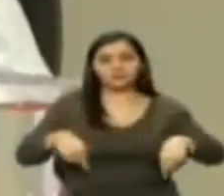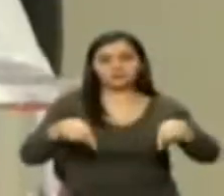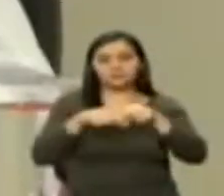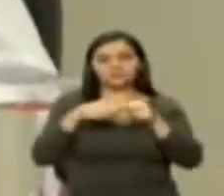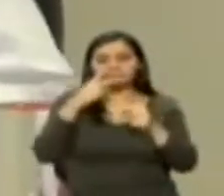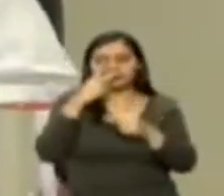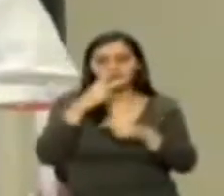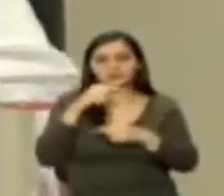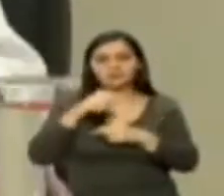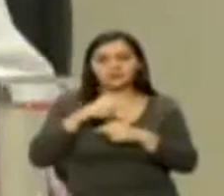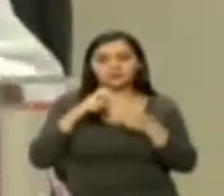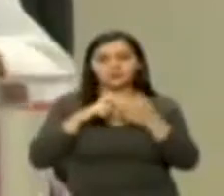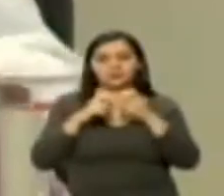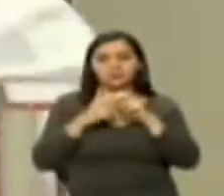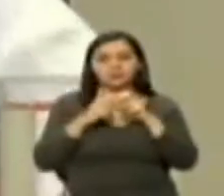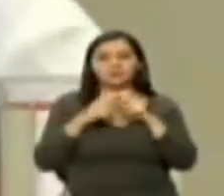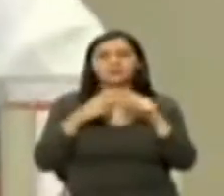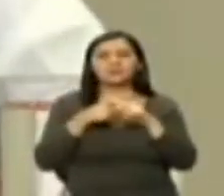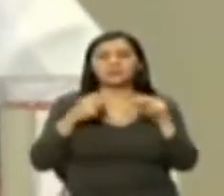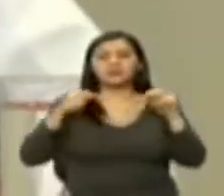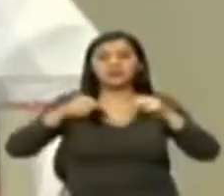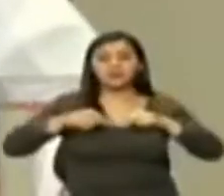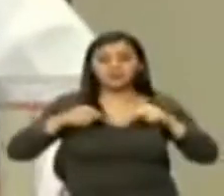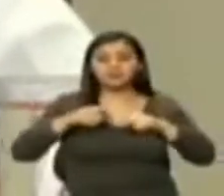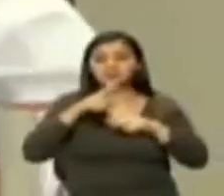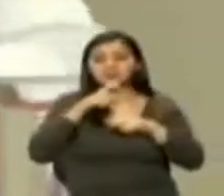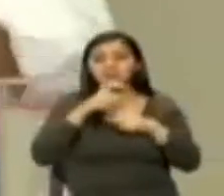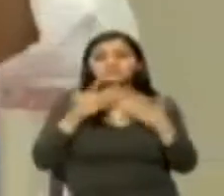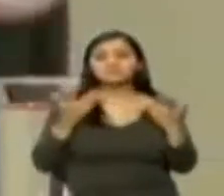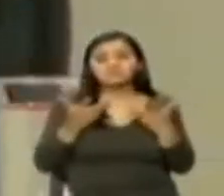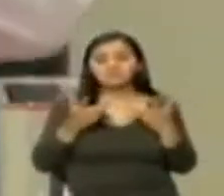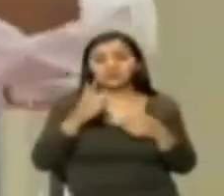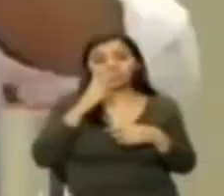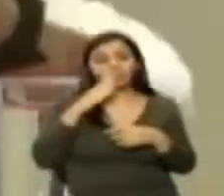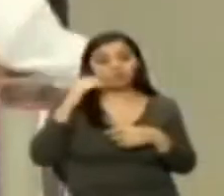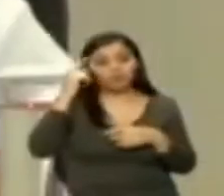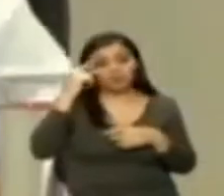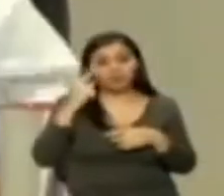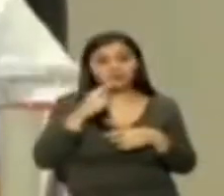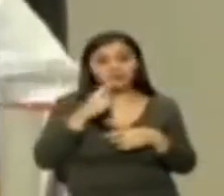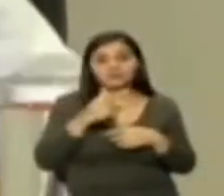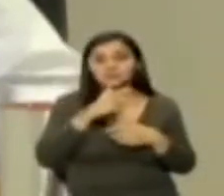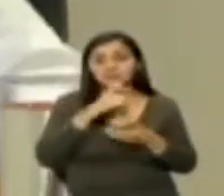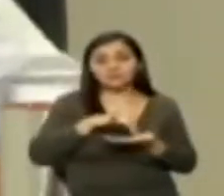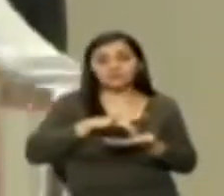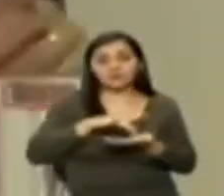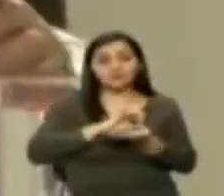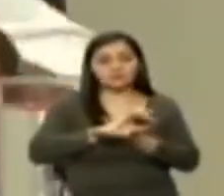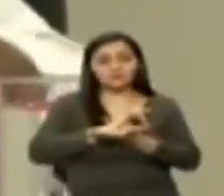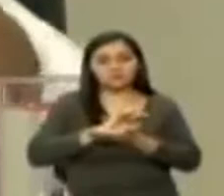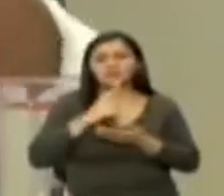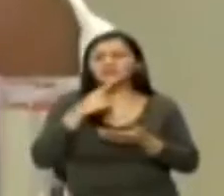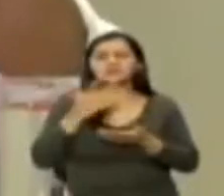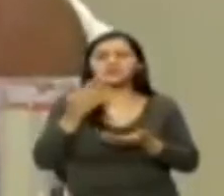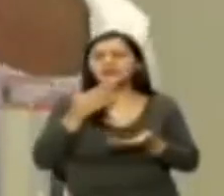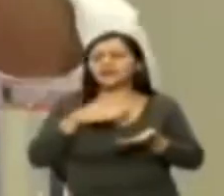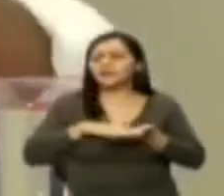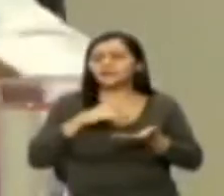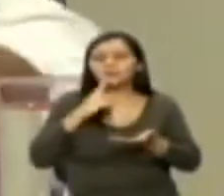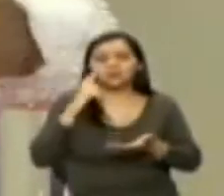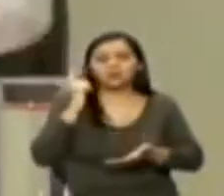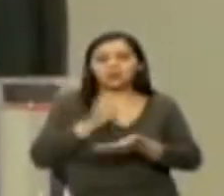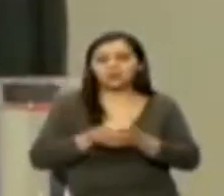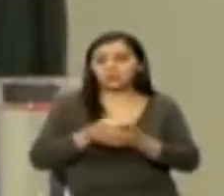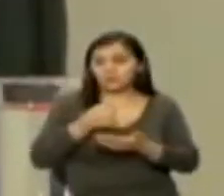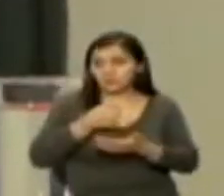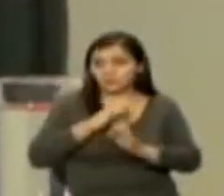los problemas a los más pobres. Fíjense los empresarios. Lo primero, si Correa, lo que dijeron a farmacéutica, si no nos compran a nosotros habrá desempleo, es la amenaza.